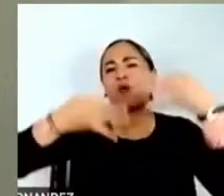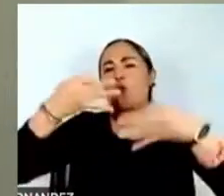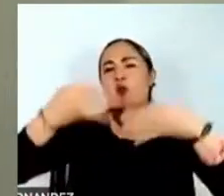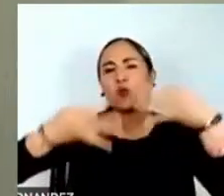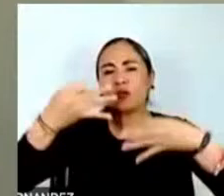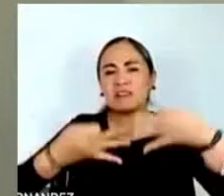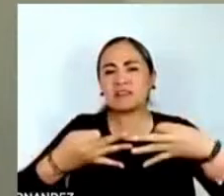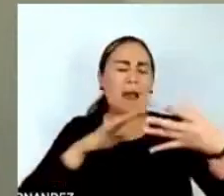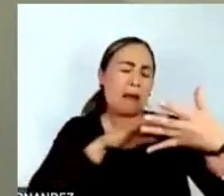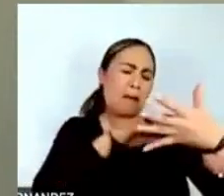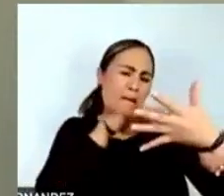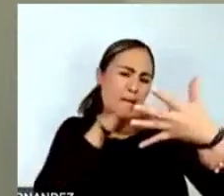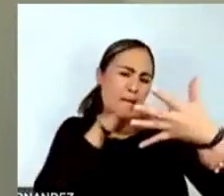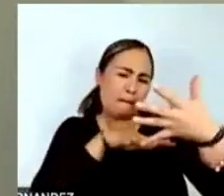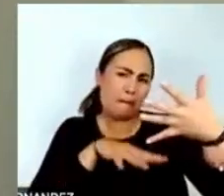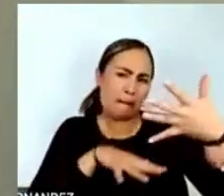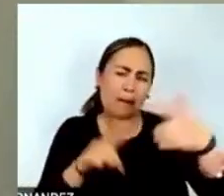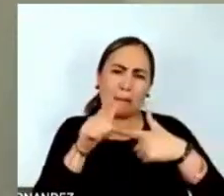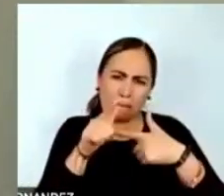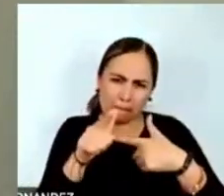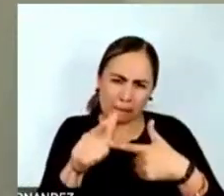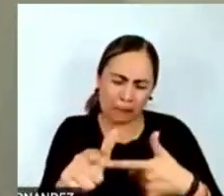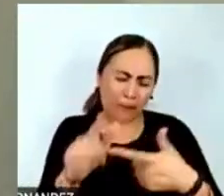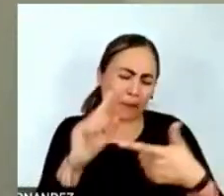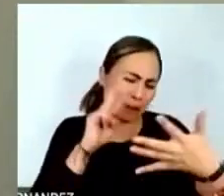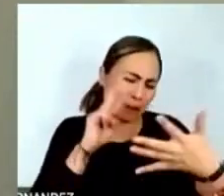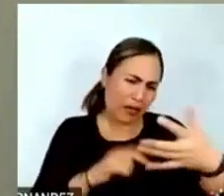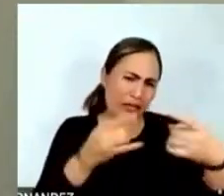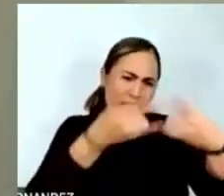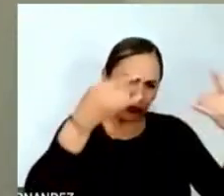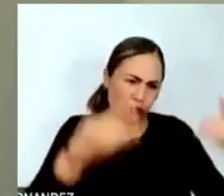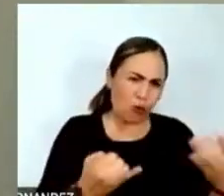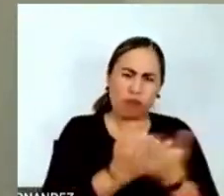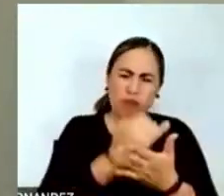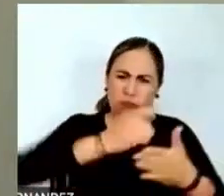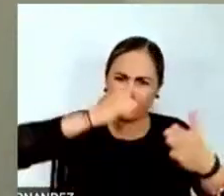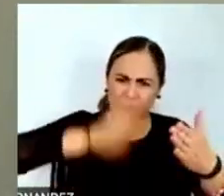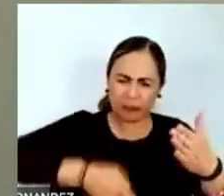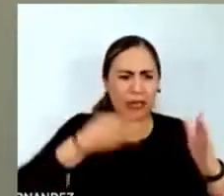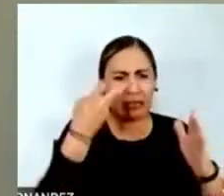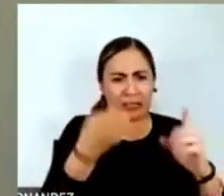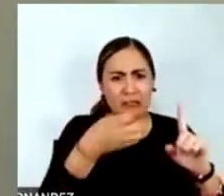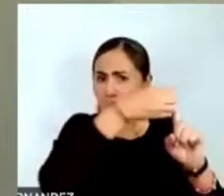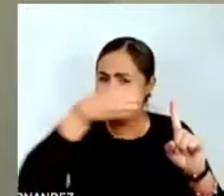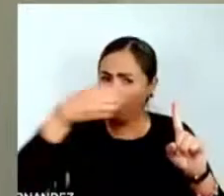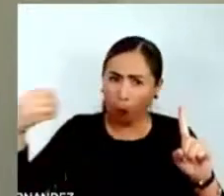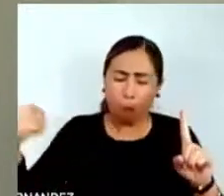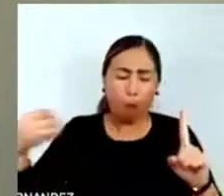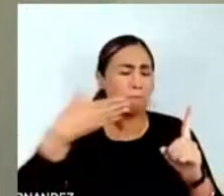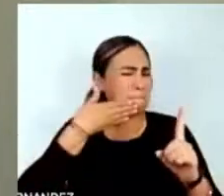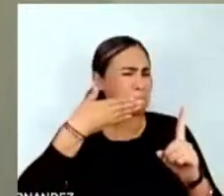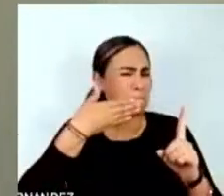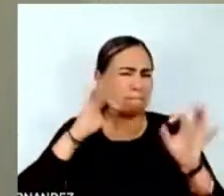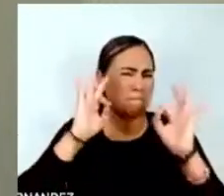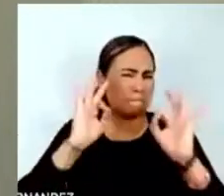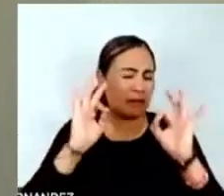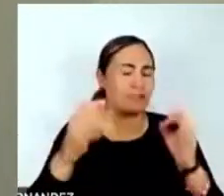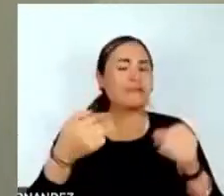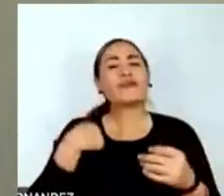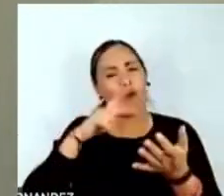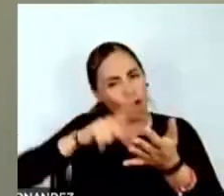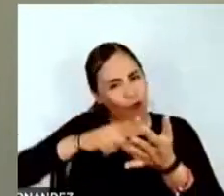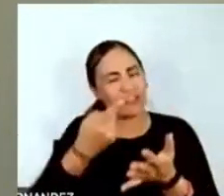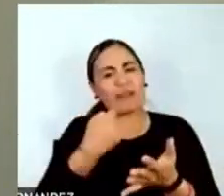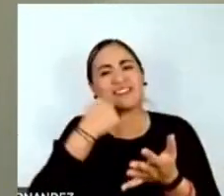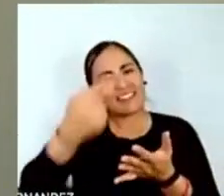una agrupación de los casos que obedece una lógica bastante estructurada. Entonces, insisto en mi felicitación y acto seguido pues voy a dar